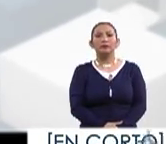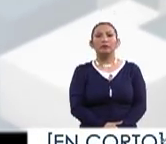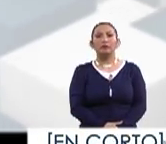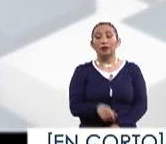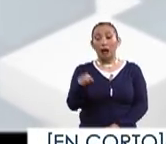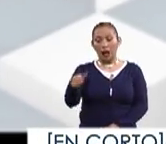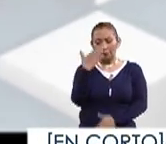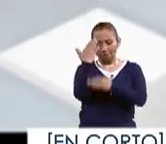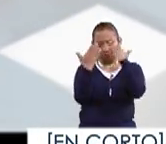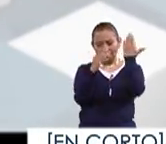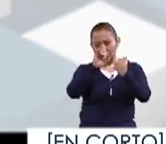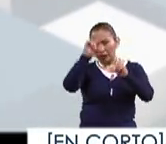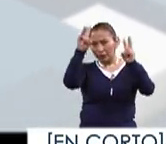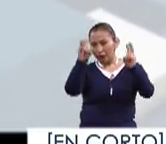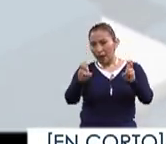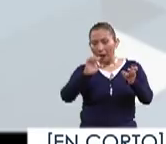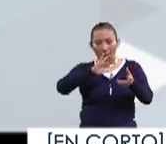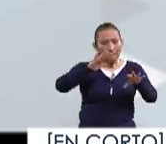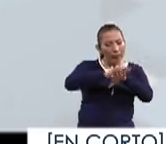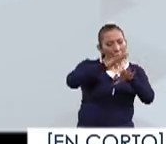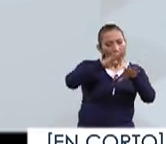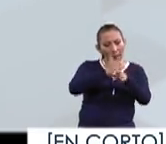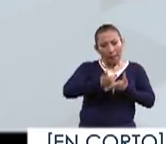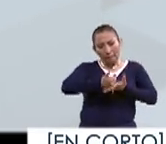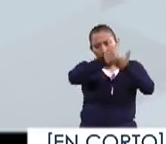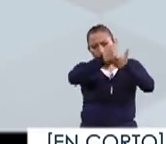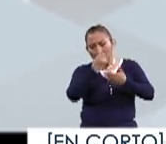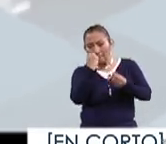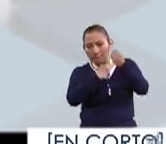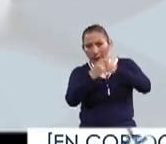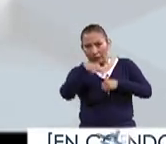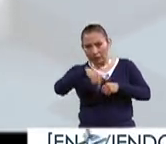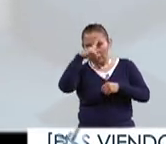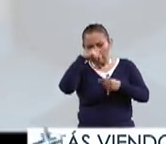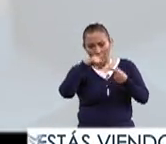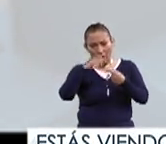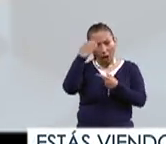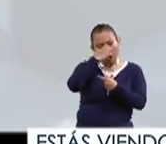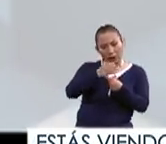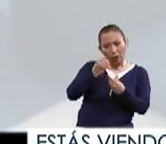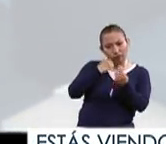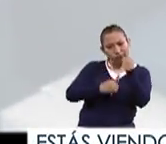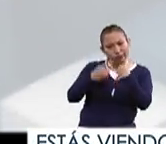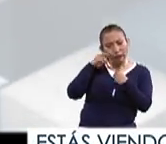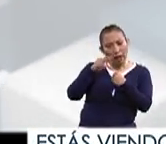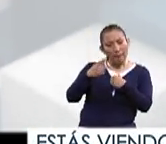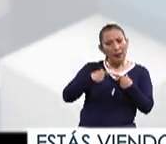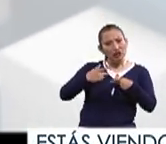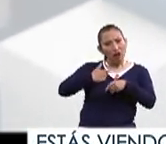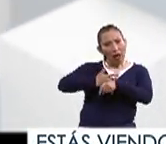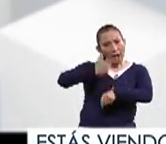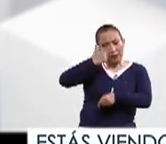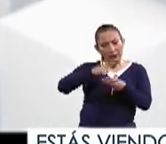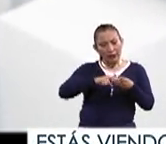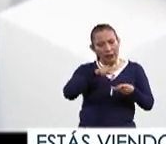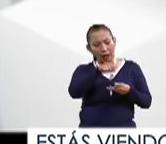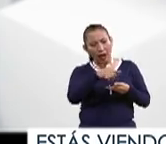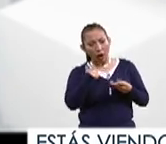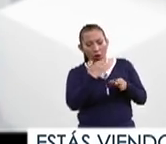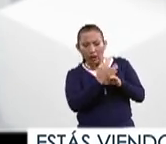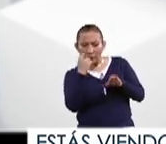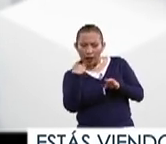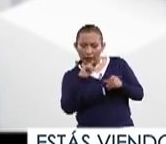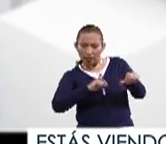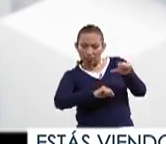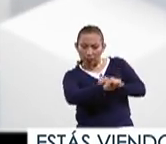Se ha especializado en temas como la evolución del soporte nutricional en México, evaluación nutricional en el paciente grave, estado actual